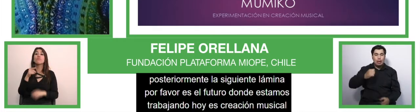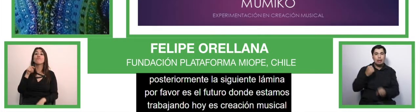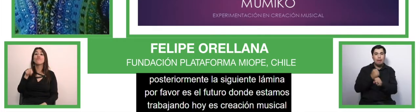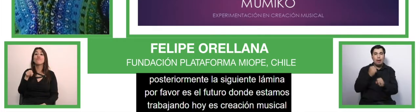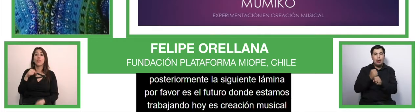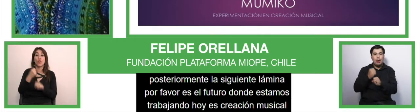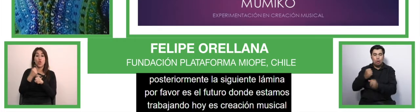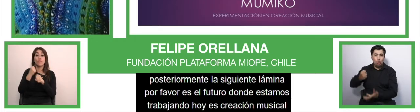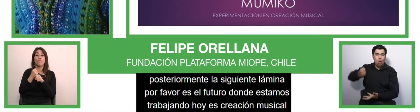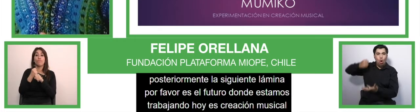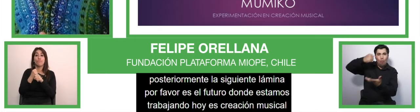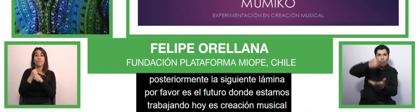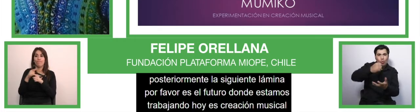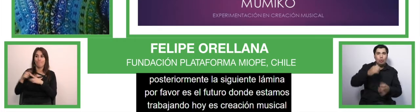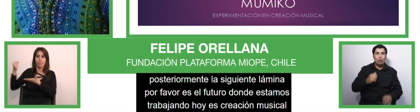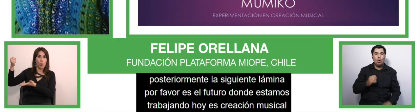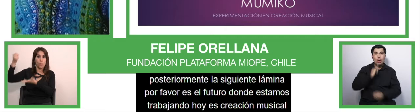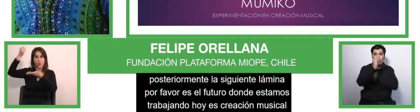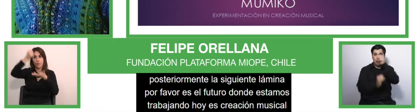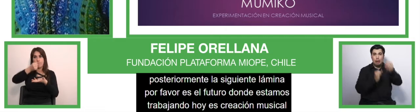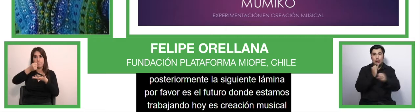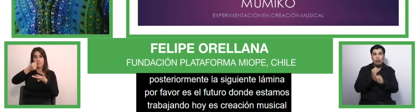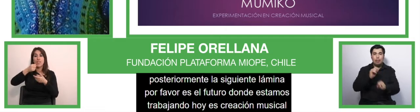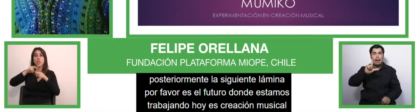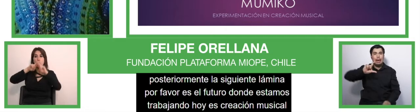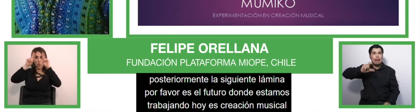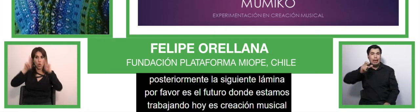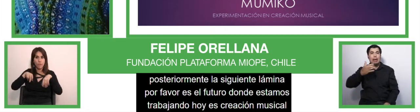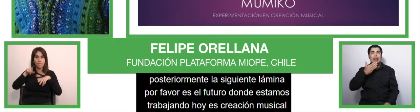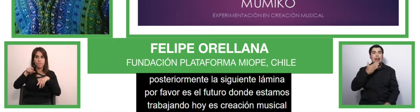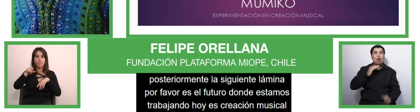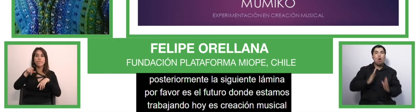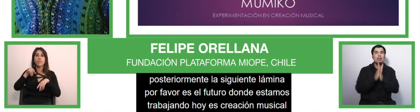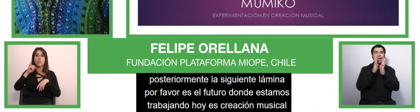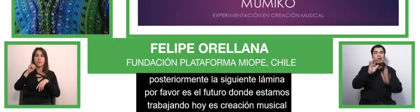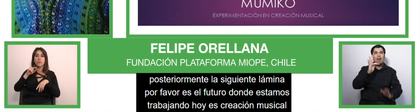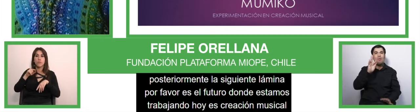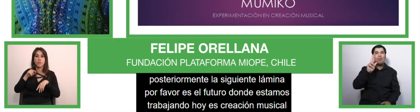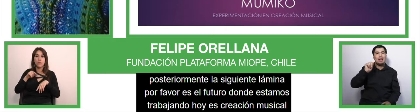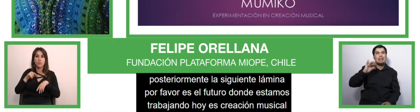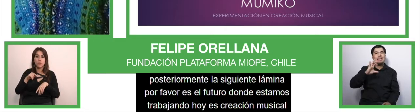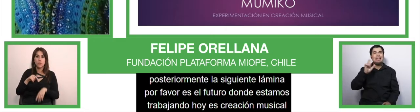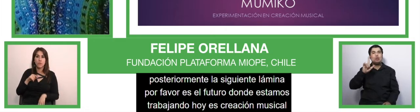fondos privados de LG San Francisco en la creación de un dispositivo